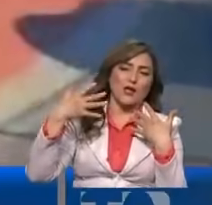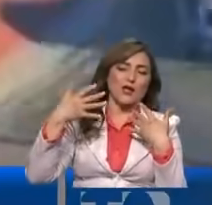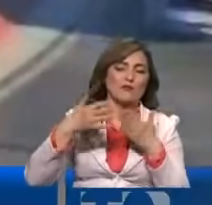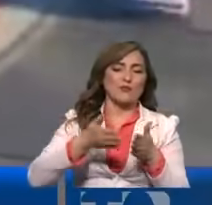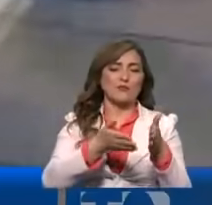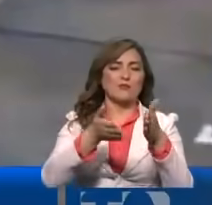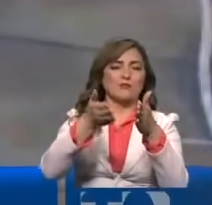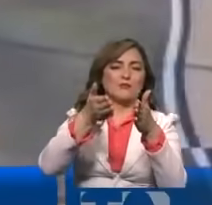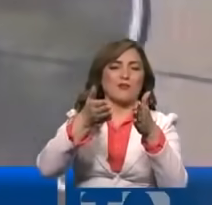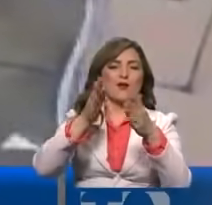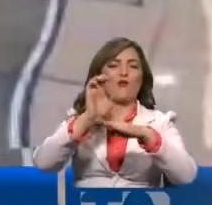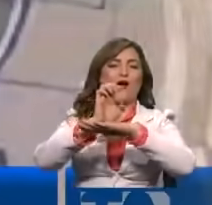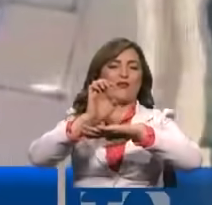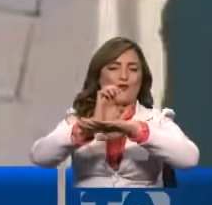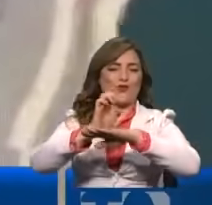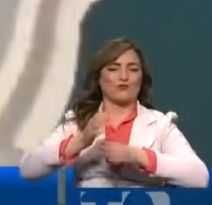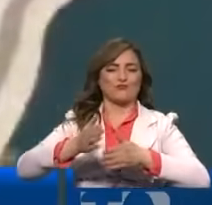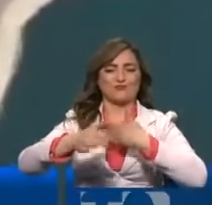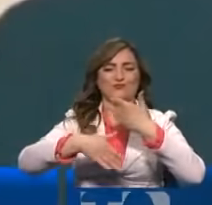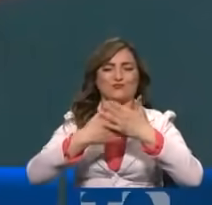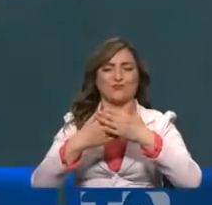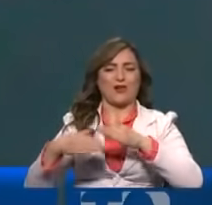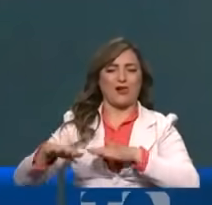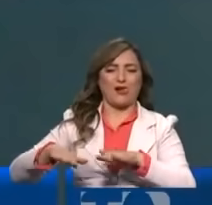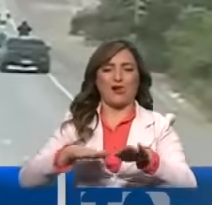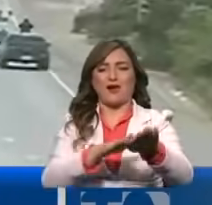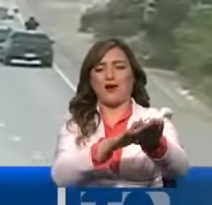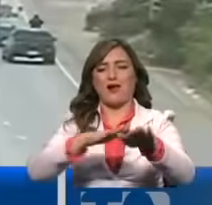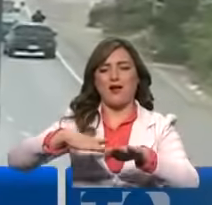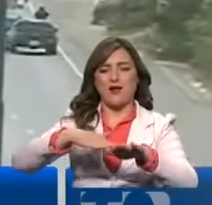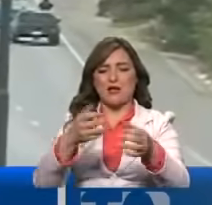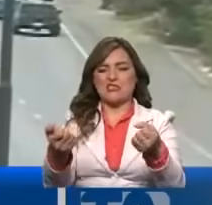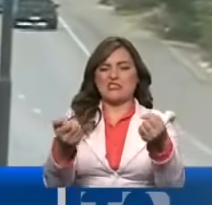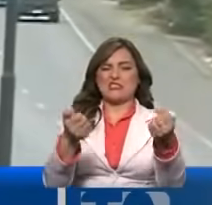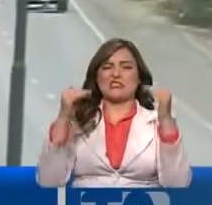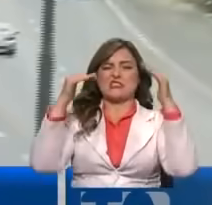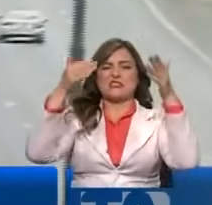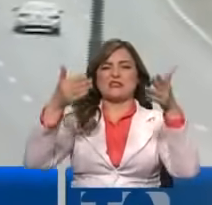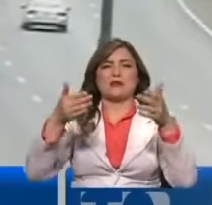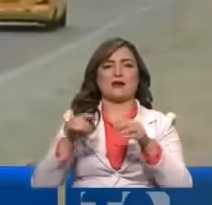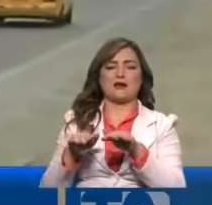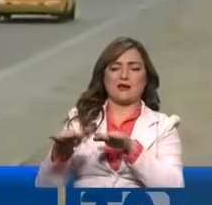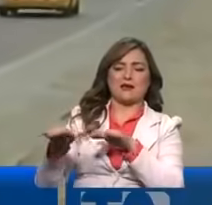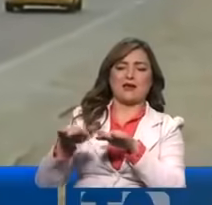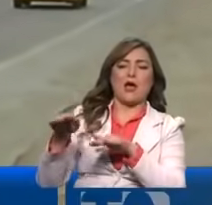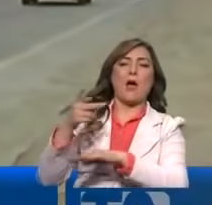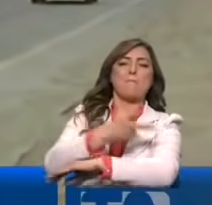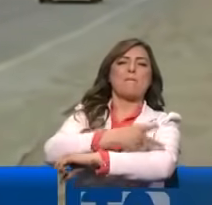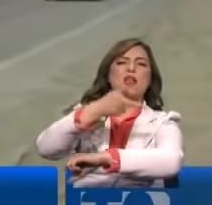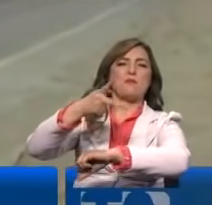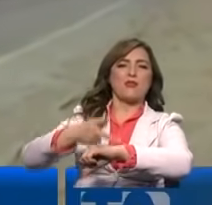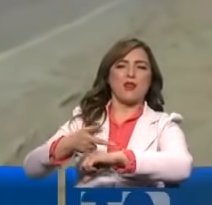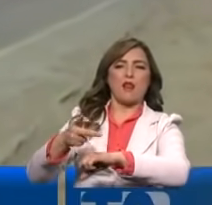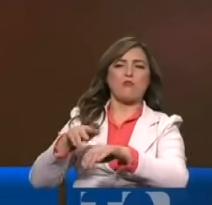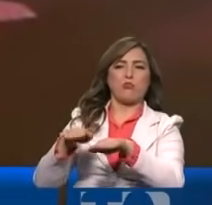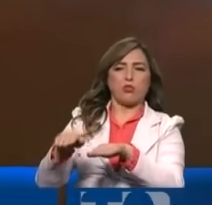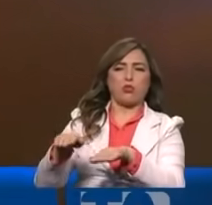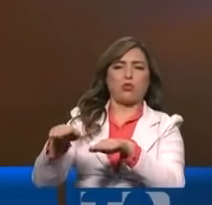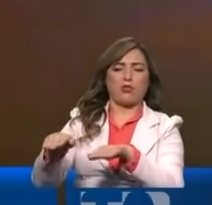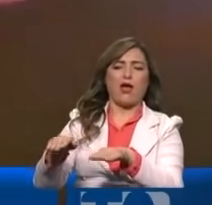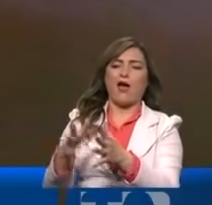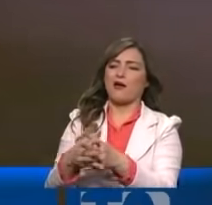vial estatal, agilitando el tránsito de vehículos pesados y descongestionando la vía perimetral. Un anhelo de